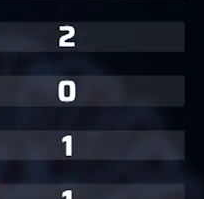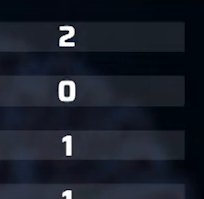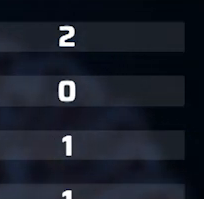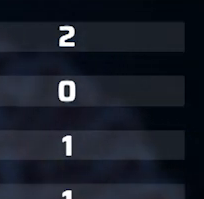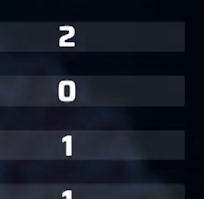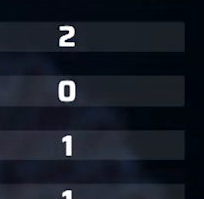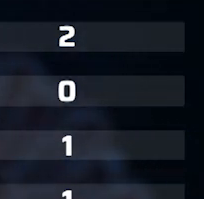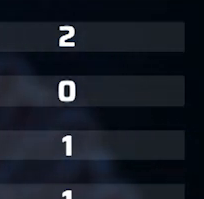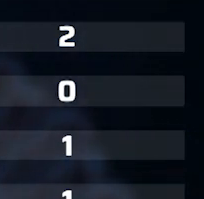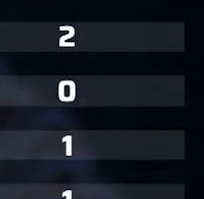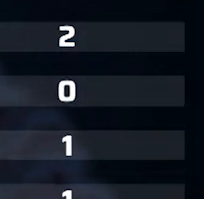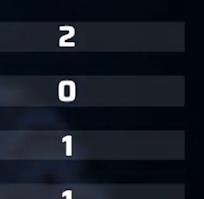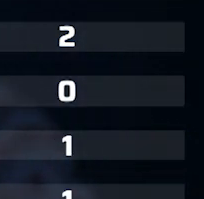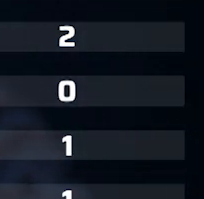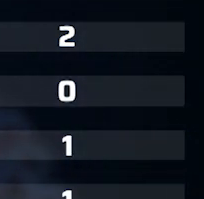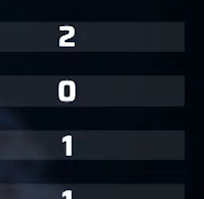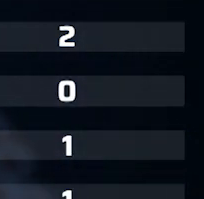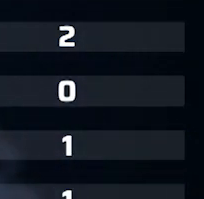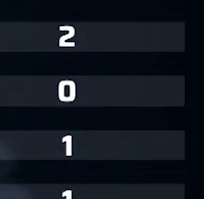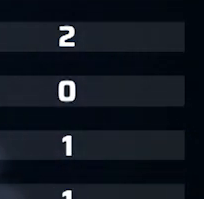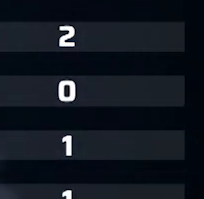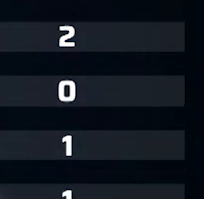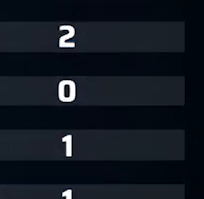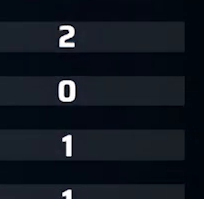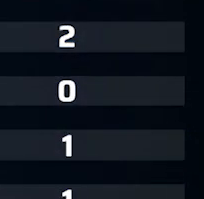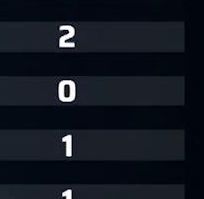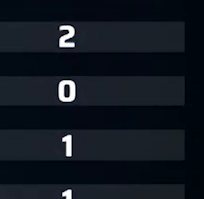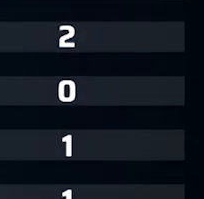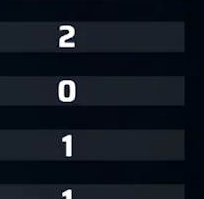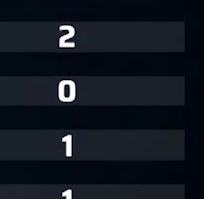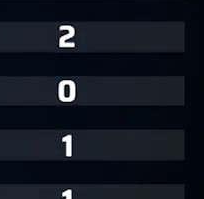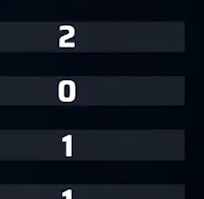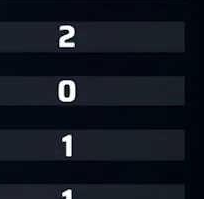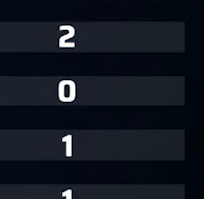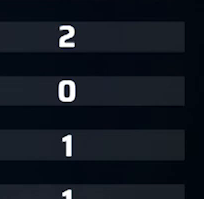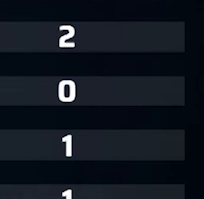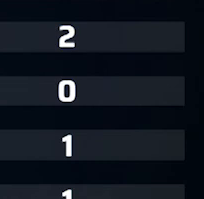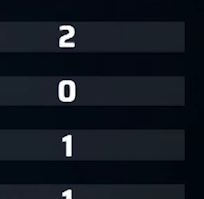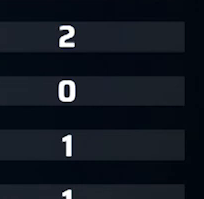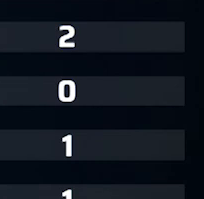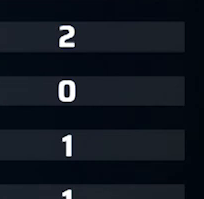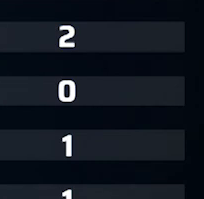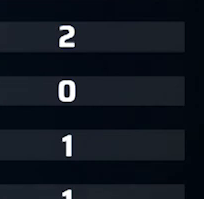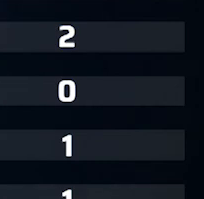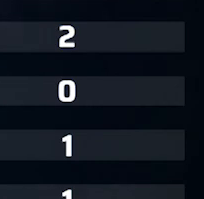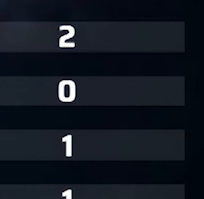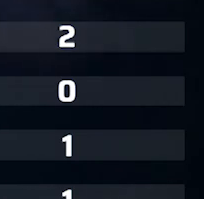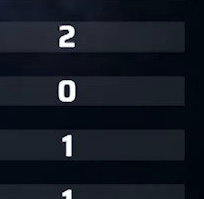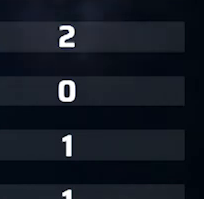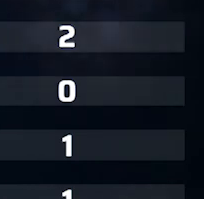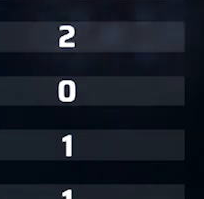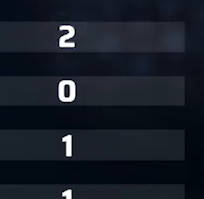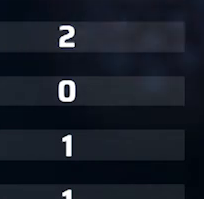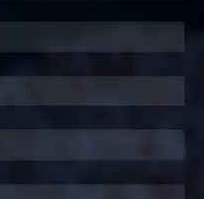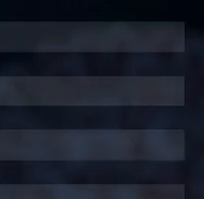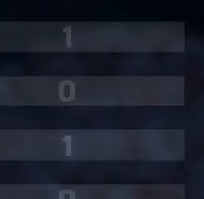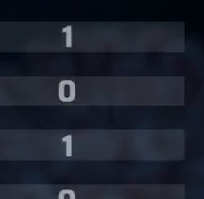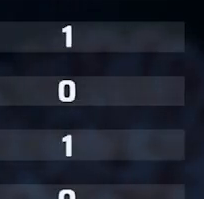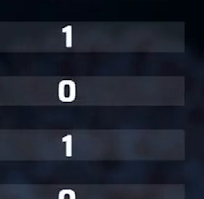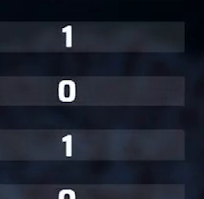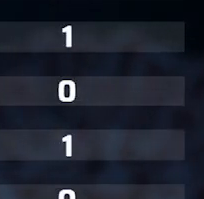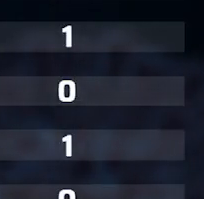persona fallecida. Manzanares, 16 casos, 2 recuperados, 1 persona fallecida. Río Sucio, 12 casos, 3 recuperados.